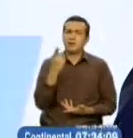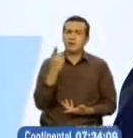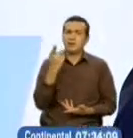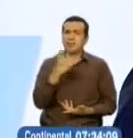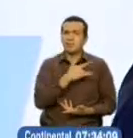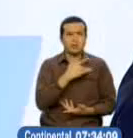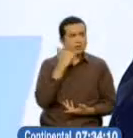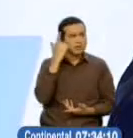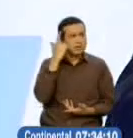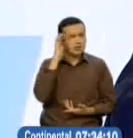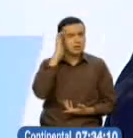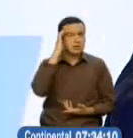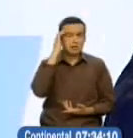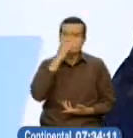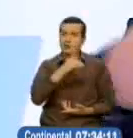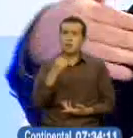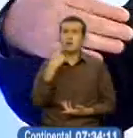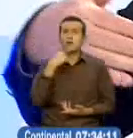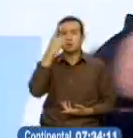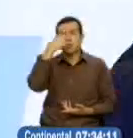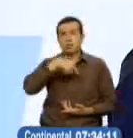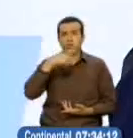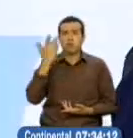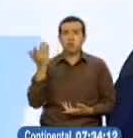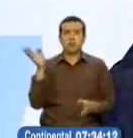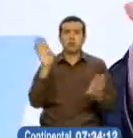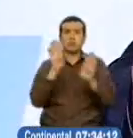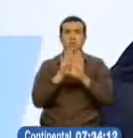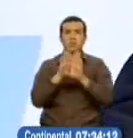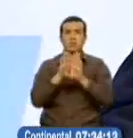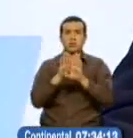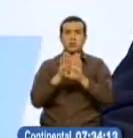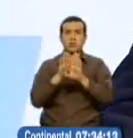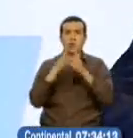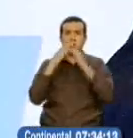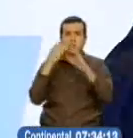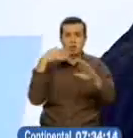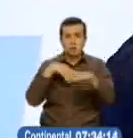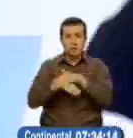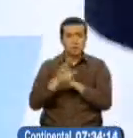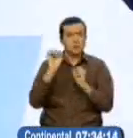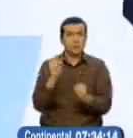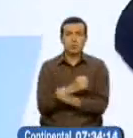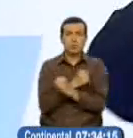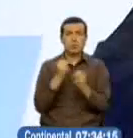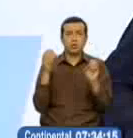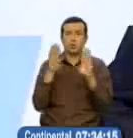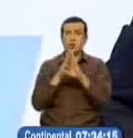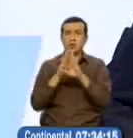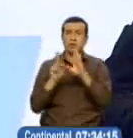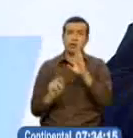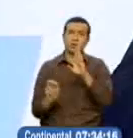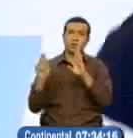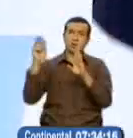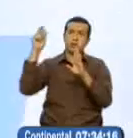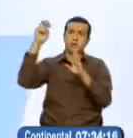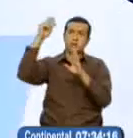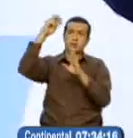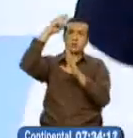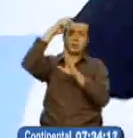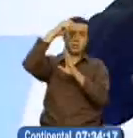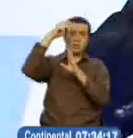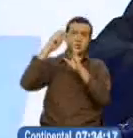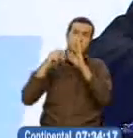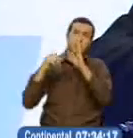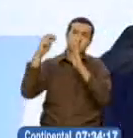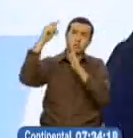causar angustia. Alguien le cerró el acceso a la casa, le dejó, tiene que pasar por una escalera de los vecinos, subirse a